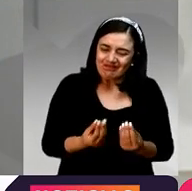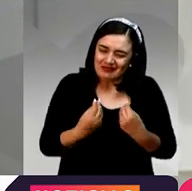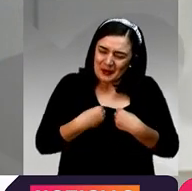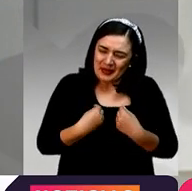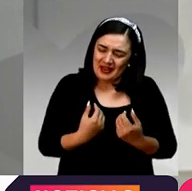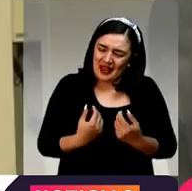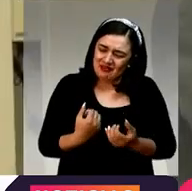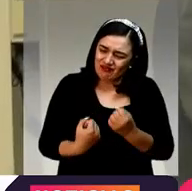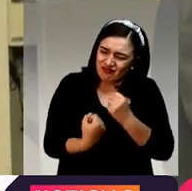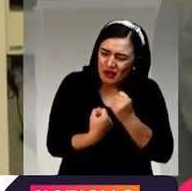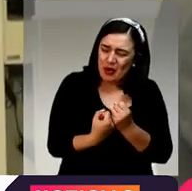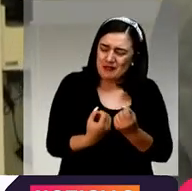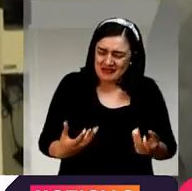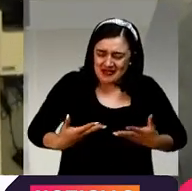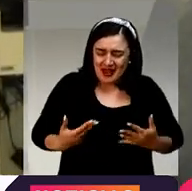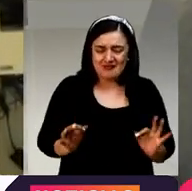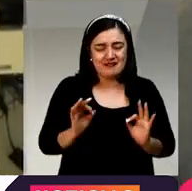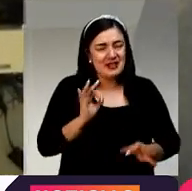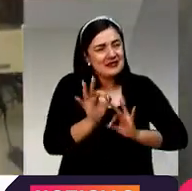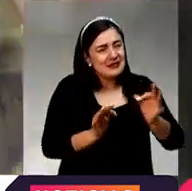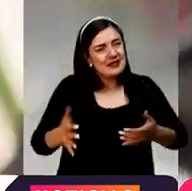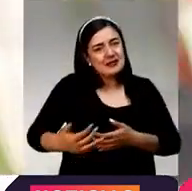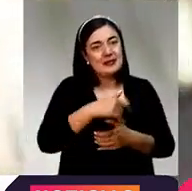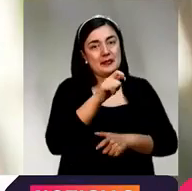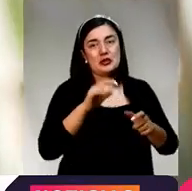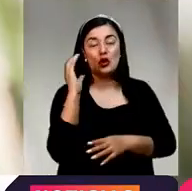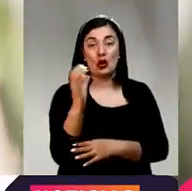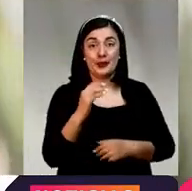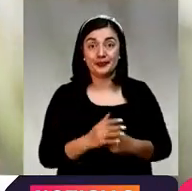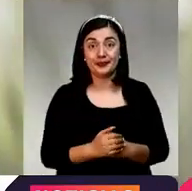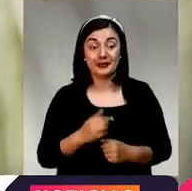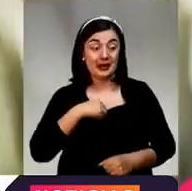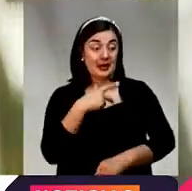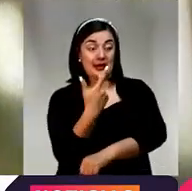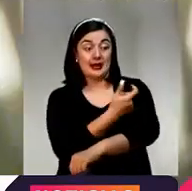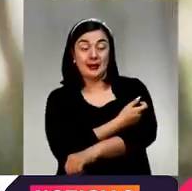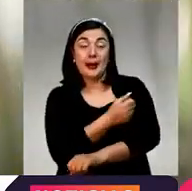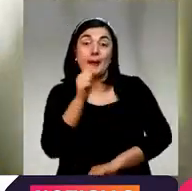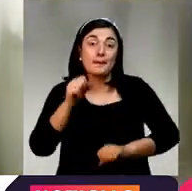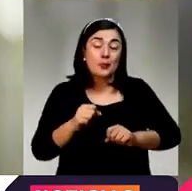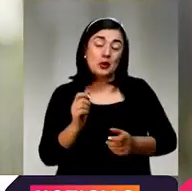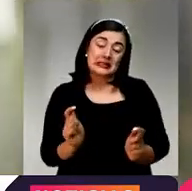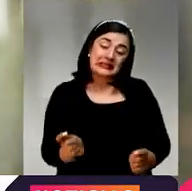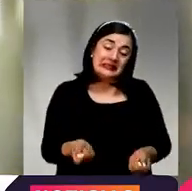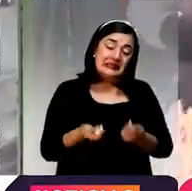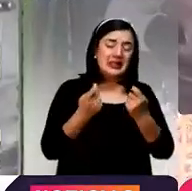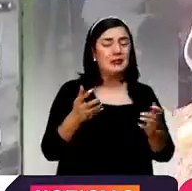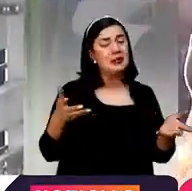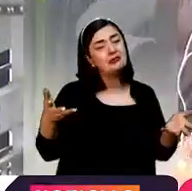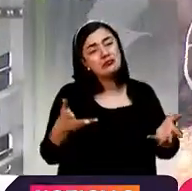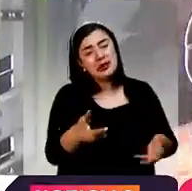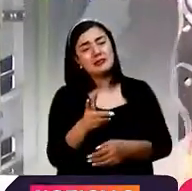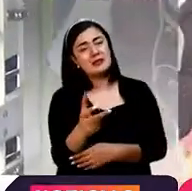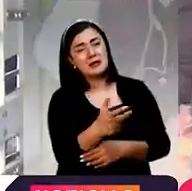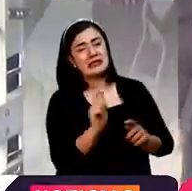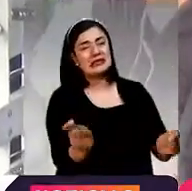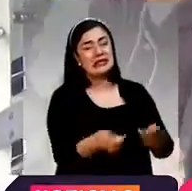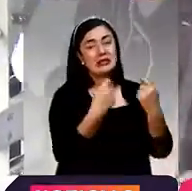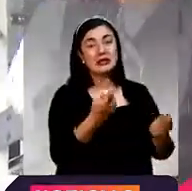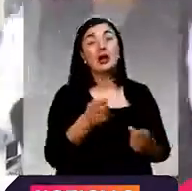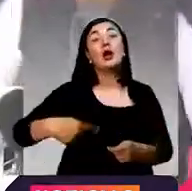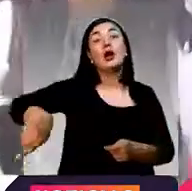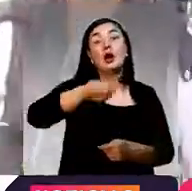nuestra familia colombiana. Aunque la vacuna anti-COVID para ellos representa una posibilidad de salvar cientos de vidas, los demás ciudadanos